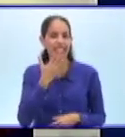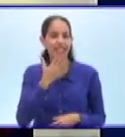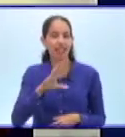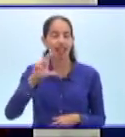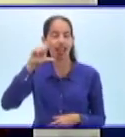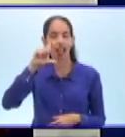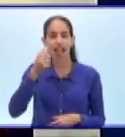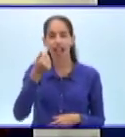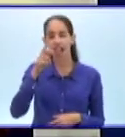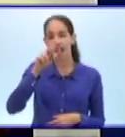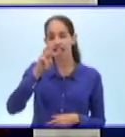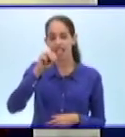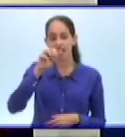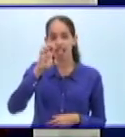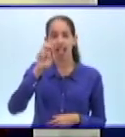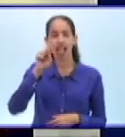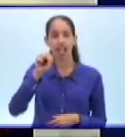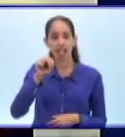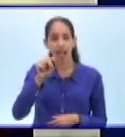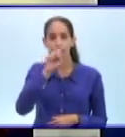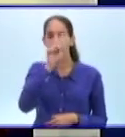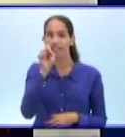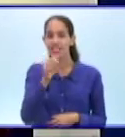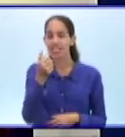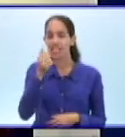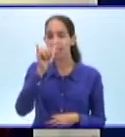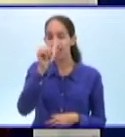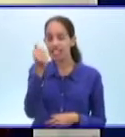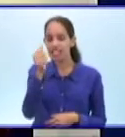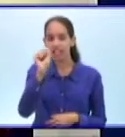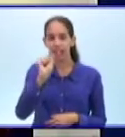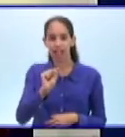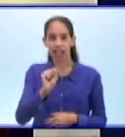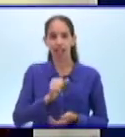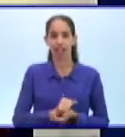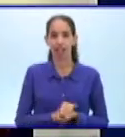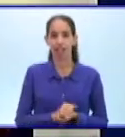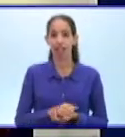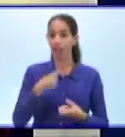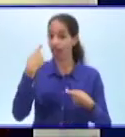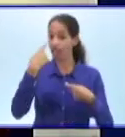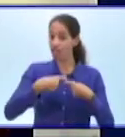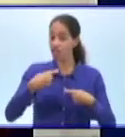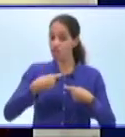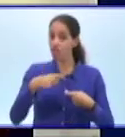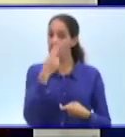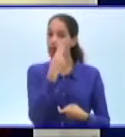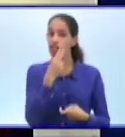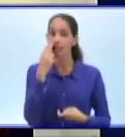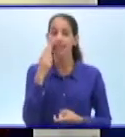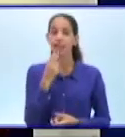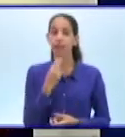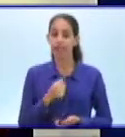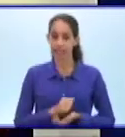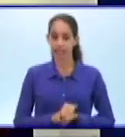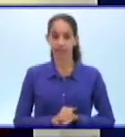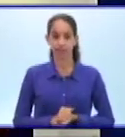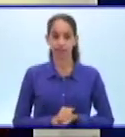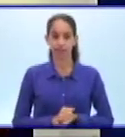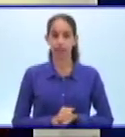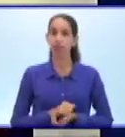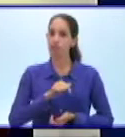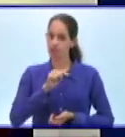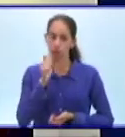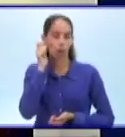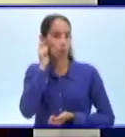amor apasionado que sintió Martí por su esposa y que ella le